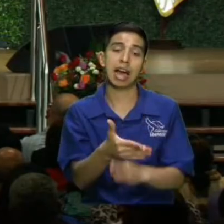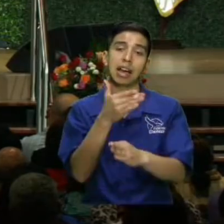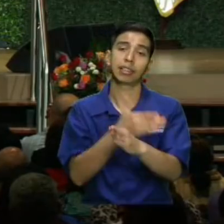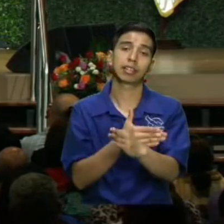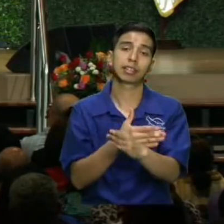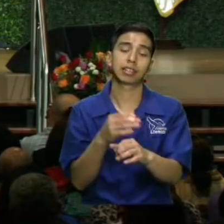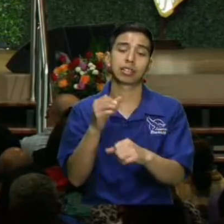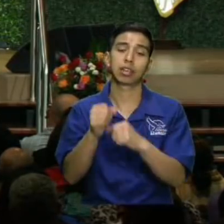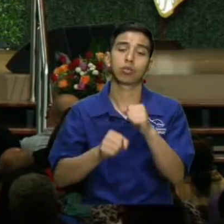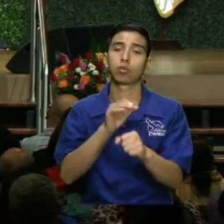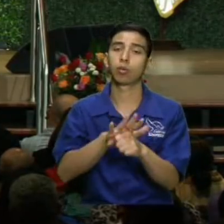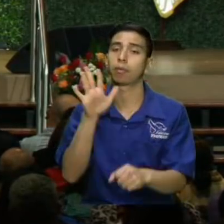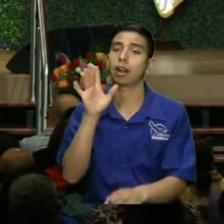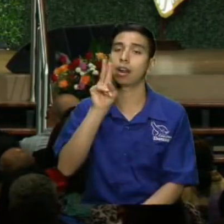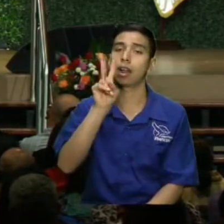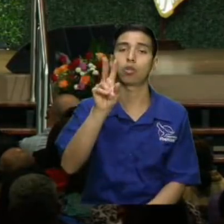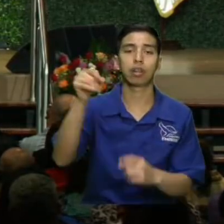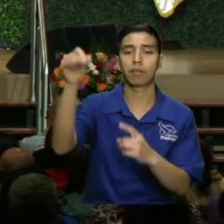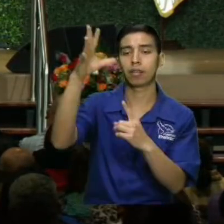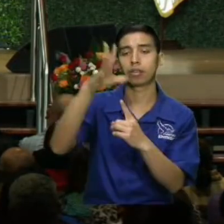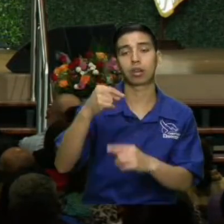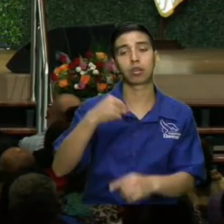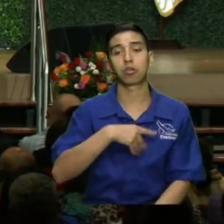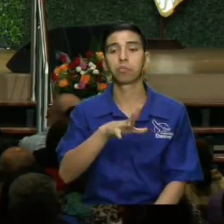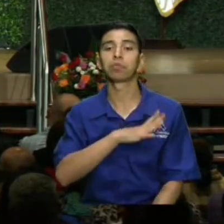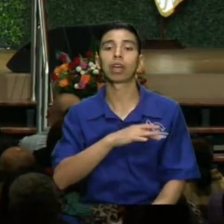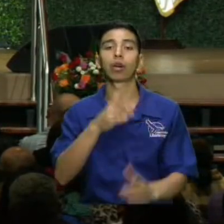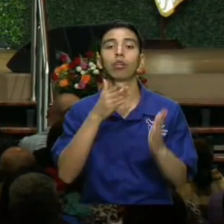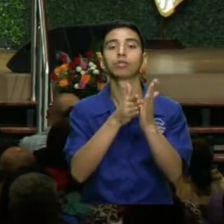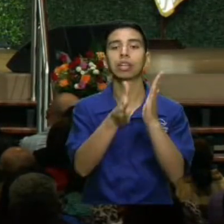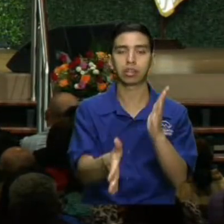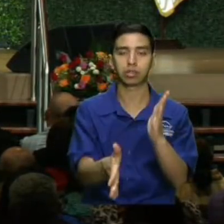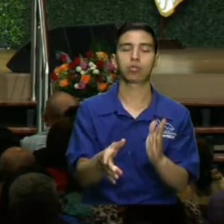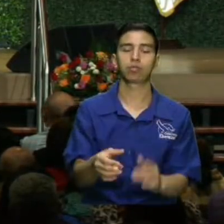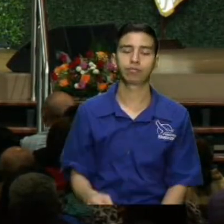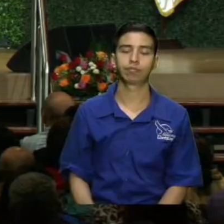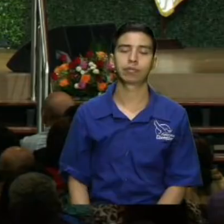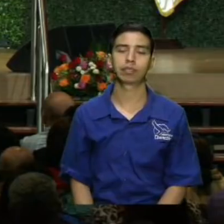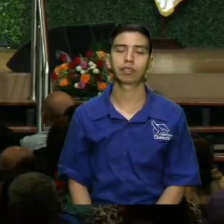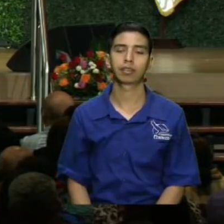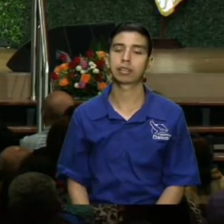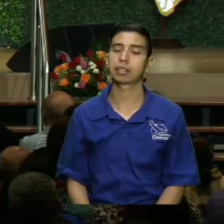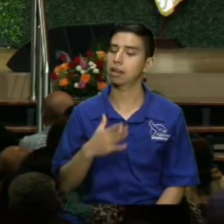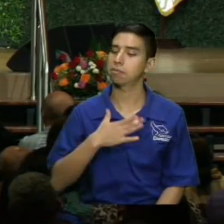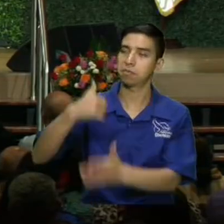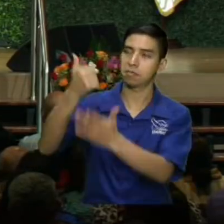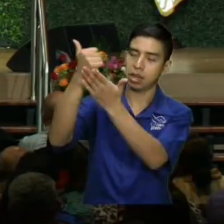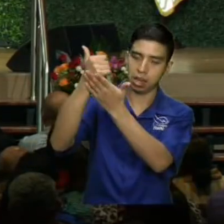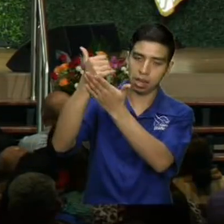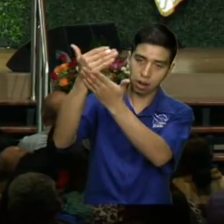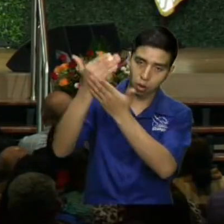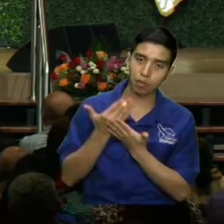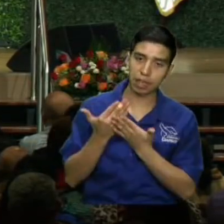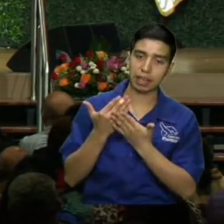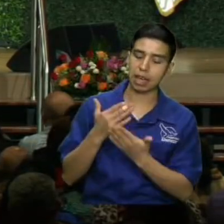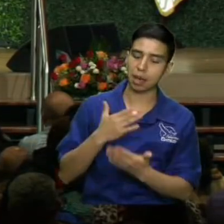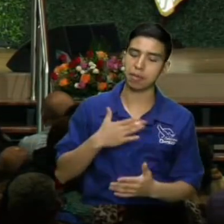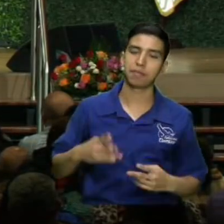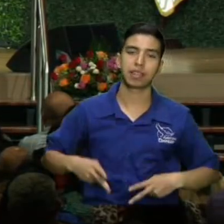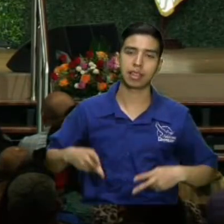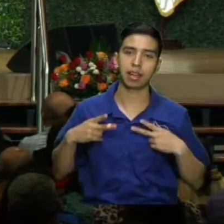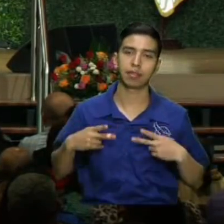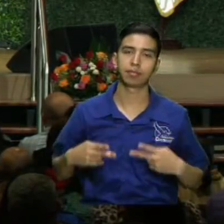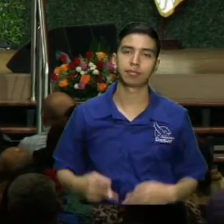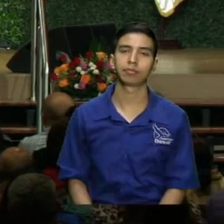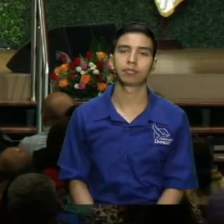que yo tengo derecho? Porque tengo derecho a que si me van a acusar, me lo tienen que demostrar. Estamos